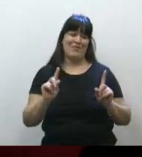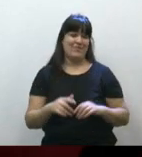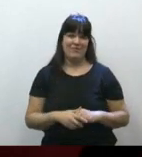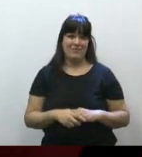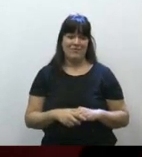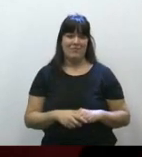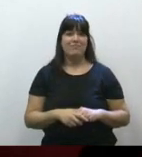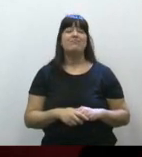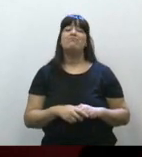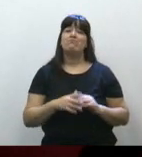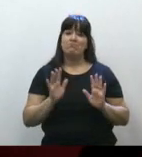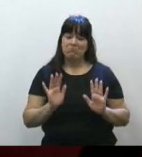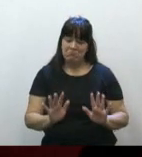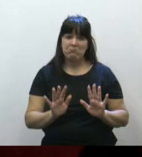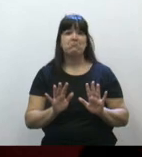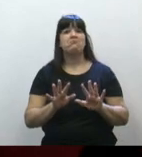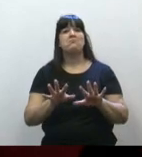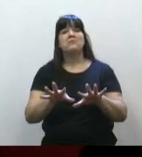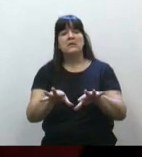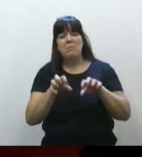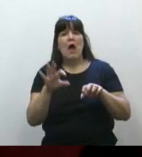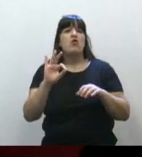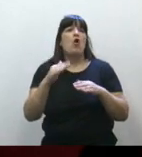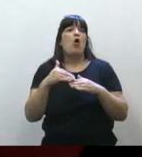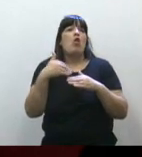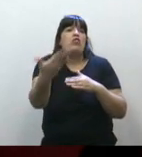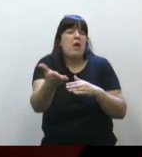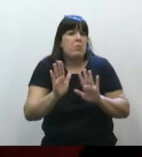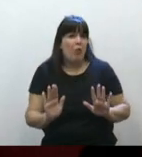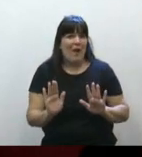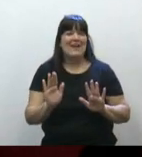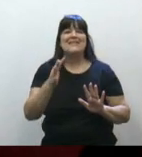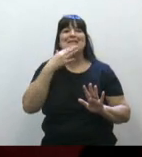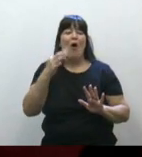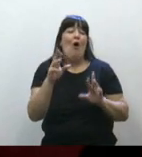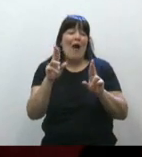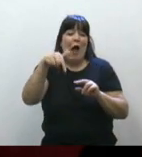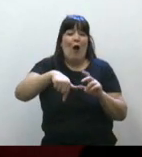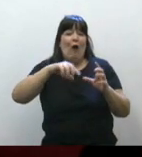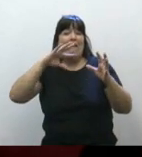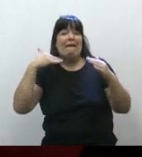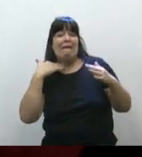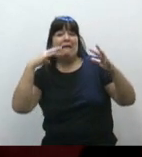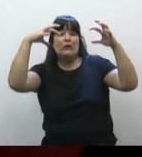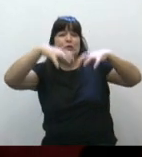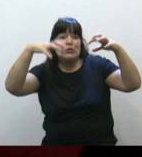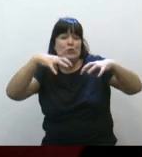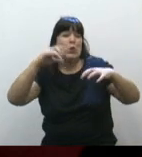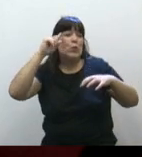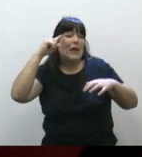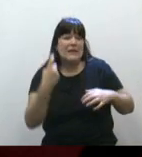más temprano que tarde en un día seguramente más luminoso que este día gris triste de